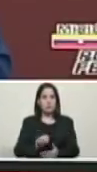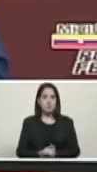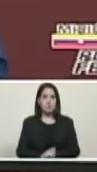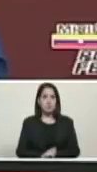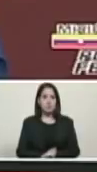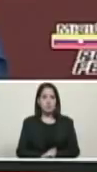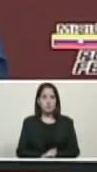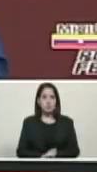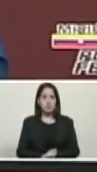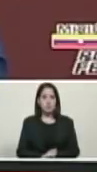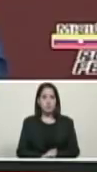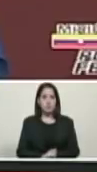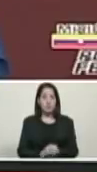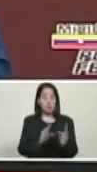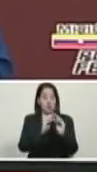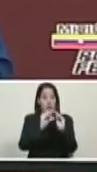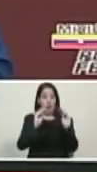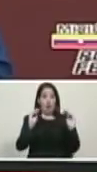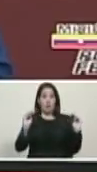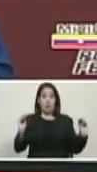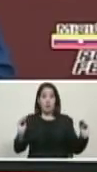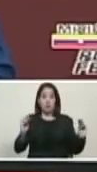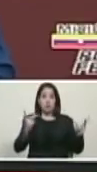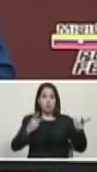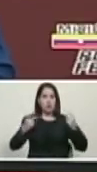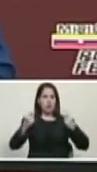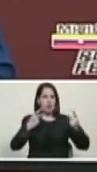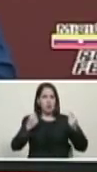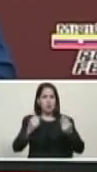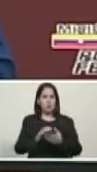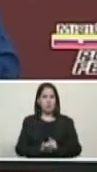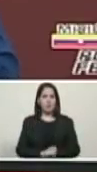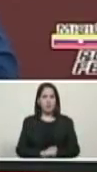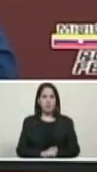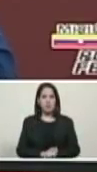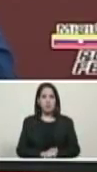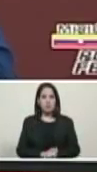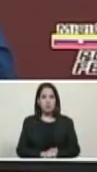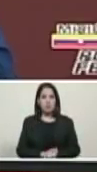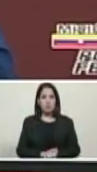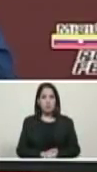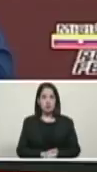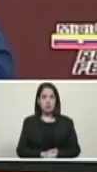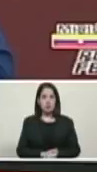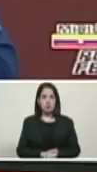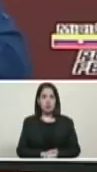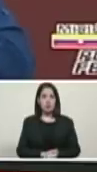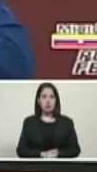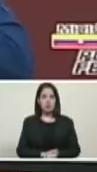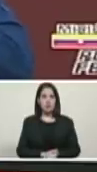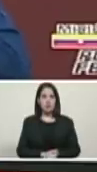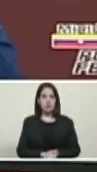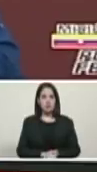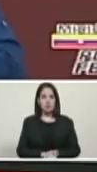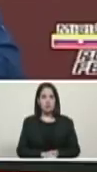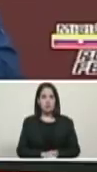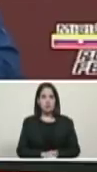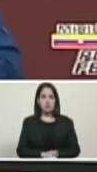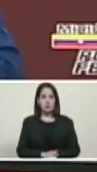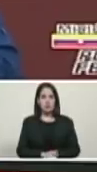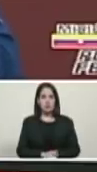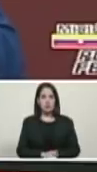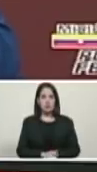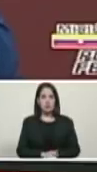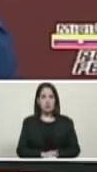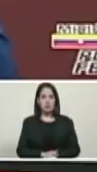entonces le anuncio todo recurso ustedes saben que siempre estamos por esto